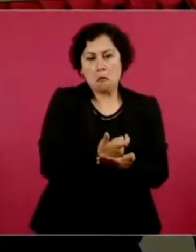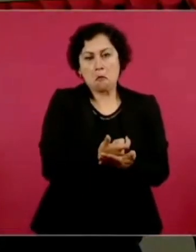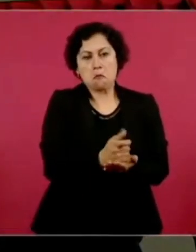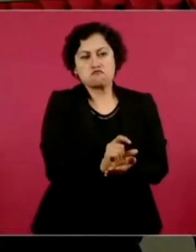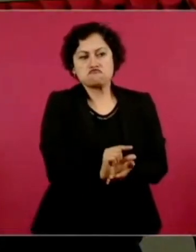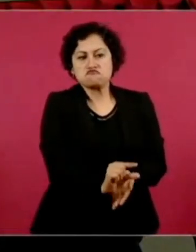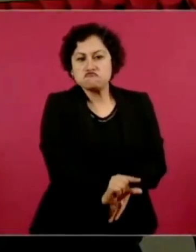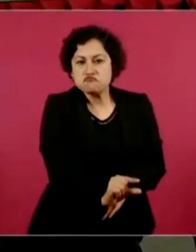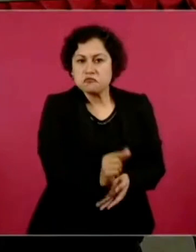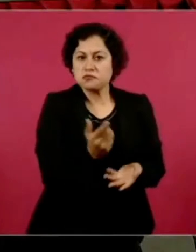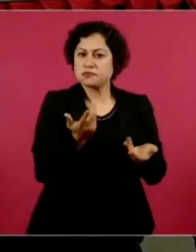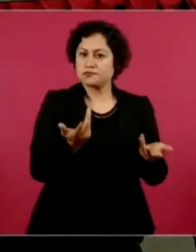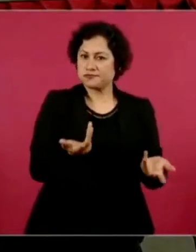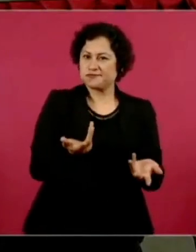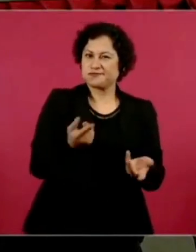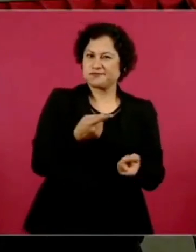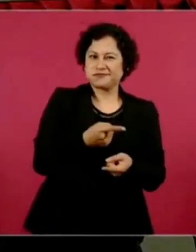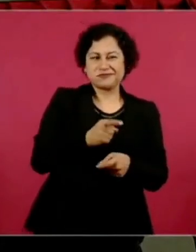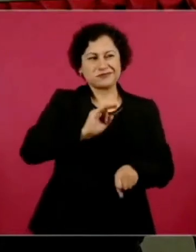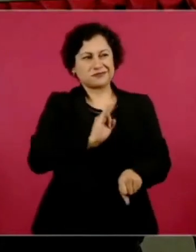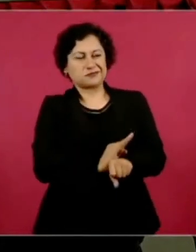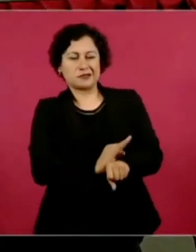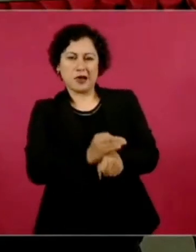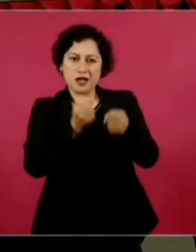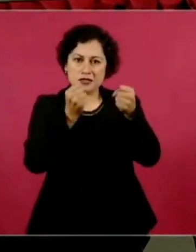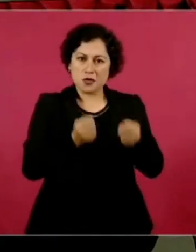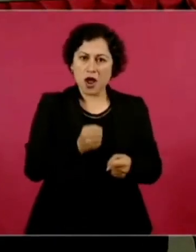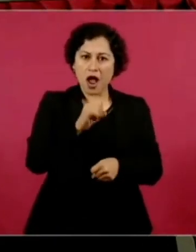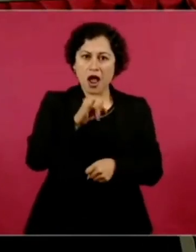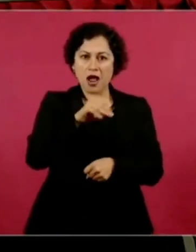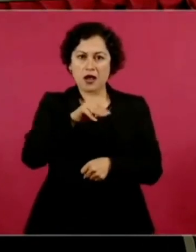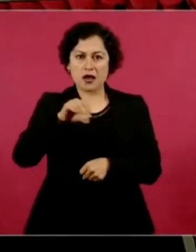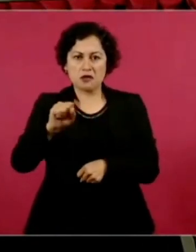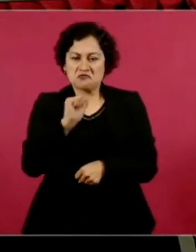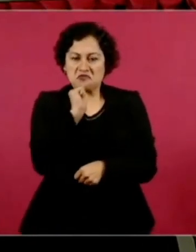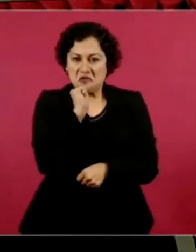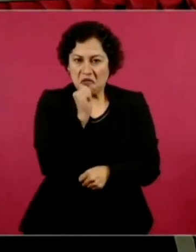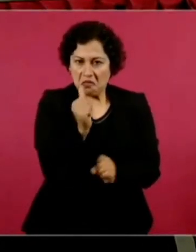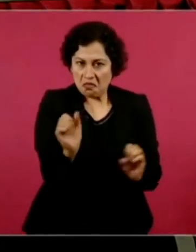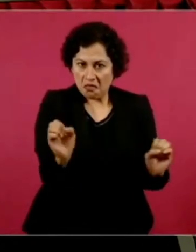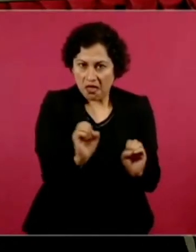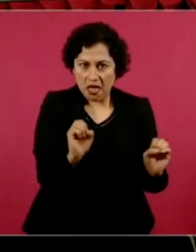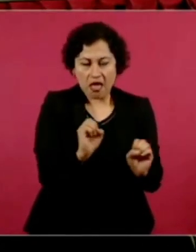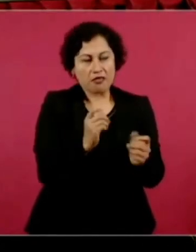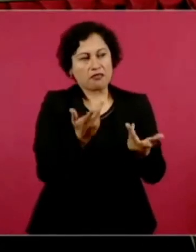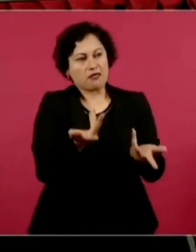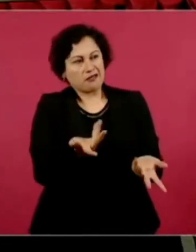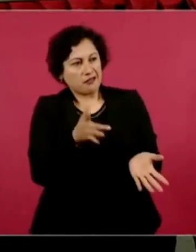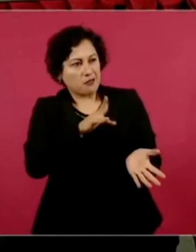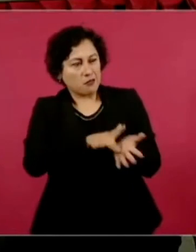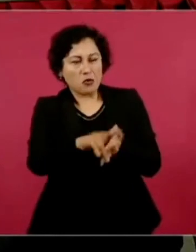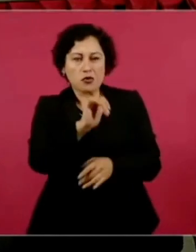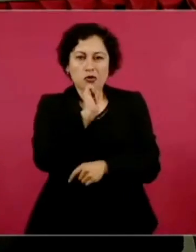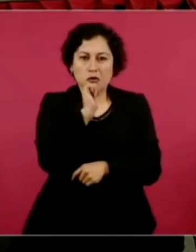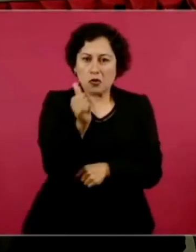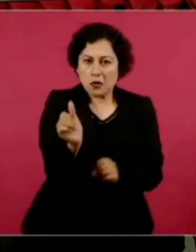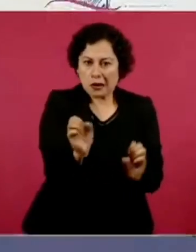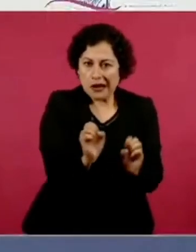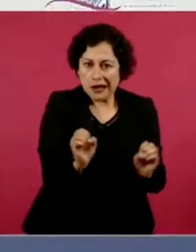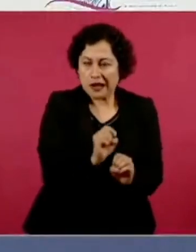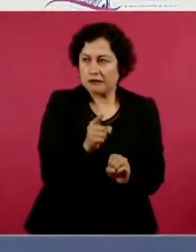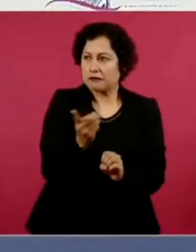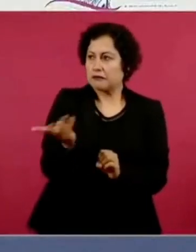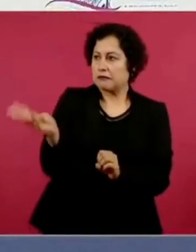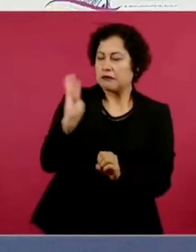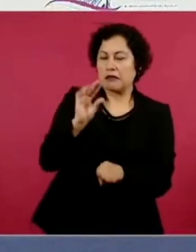pero que además no les daban seguridad social, ninguna otras prestaciones y la enorme incertidumbre de saber si